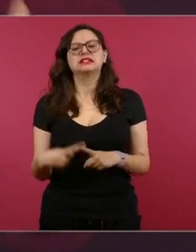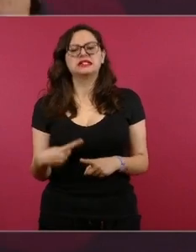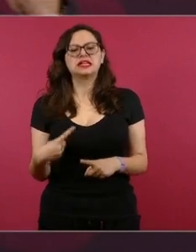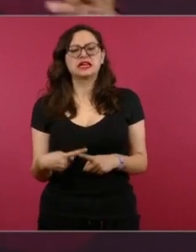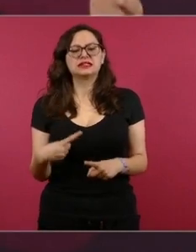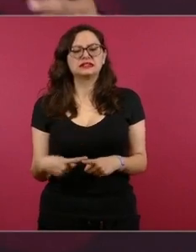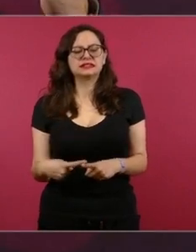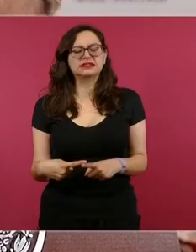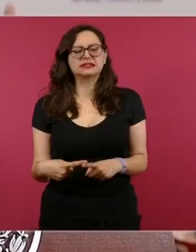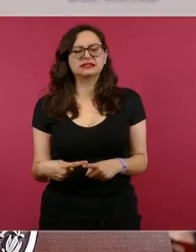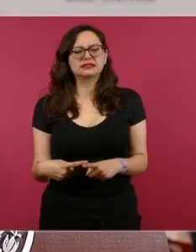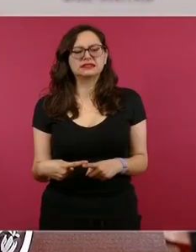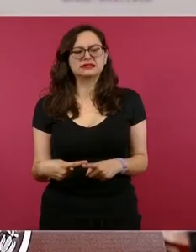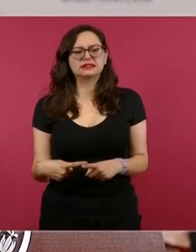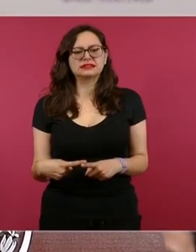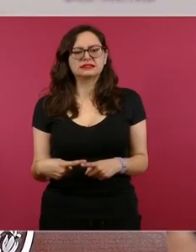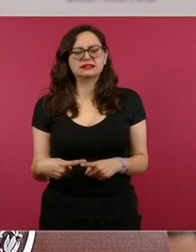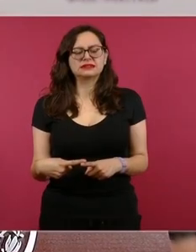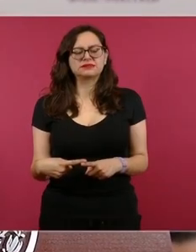que son